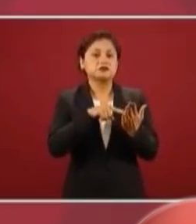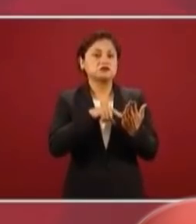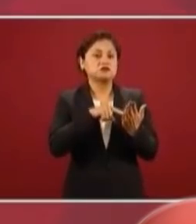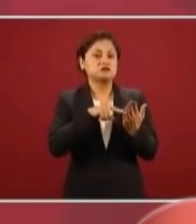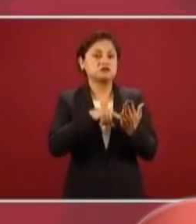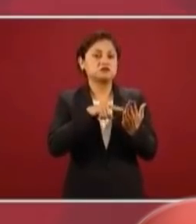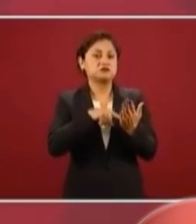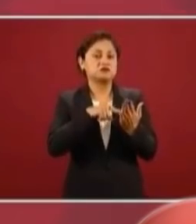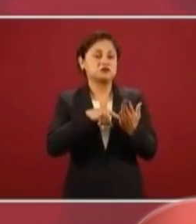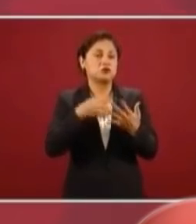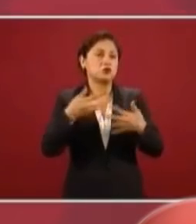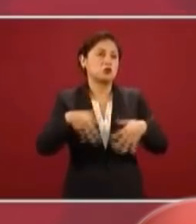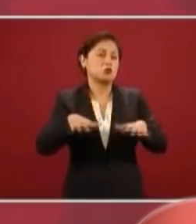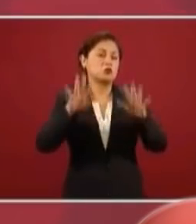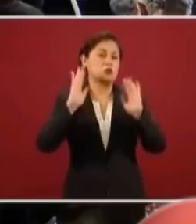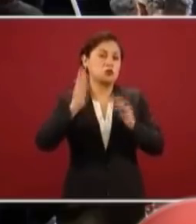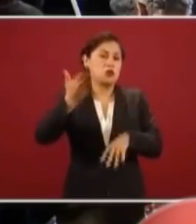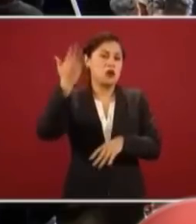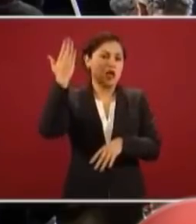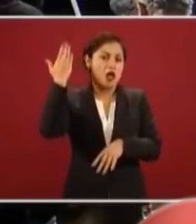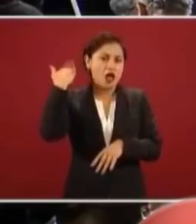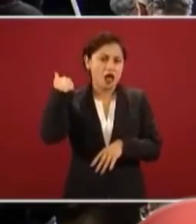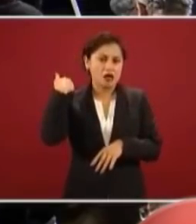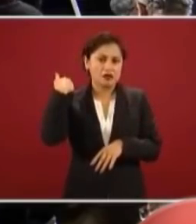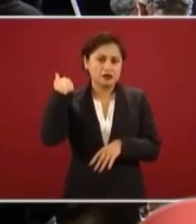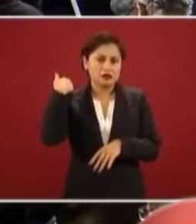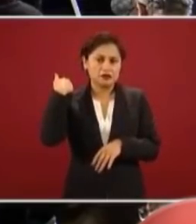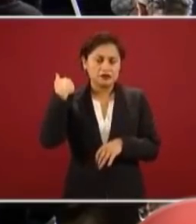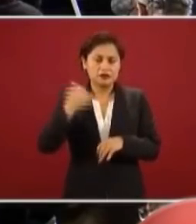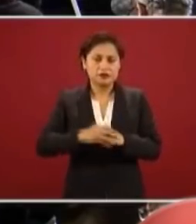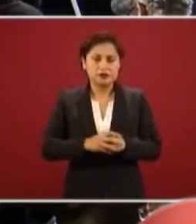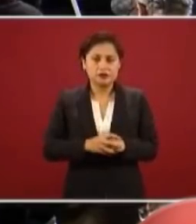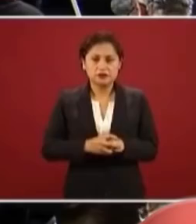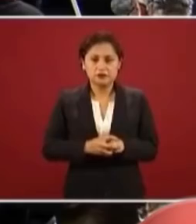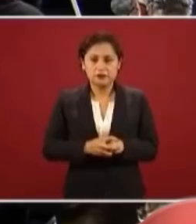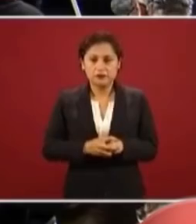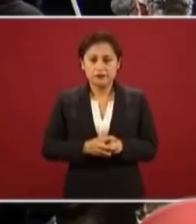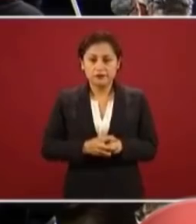anterior, o sea, desde la época de